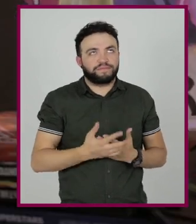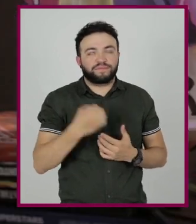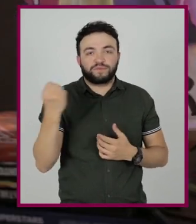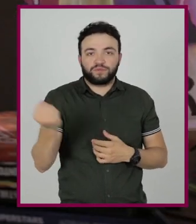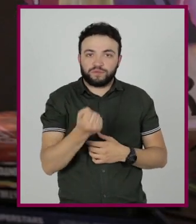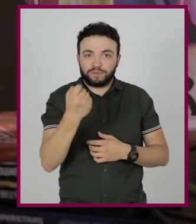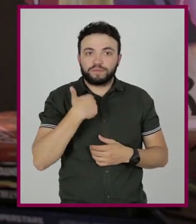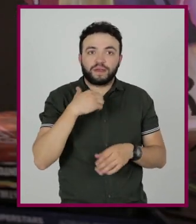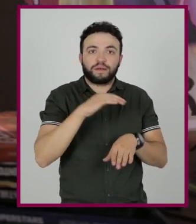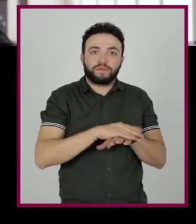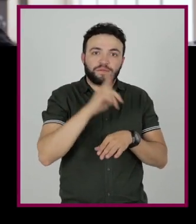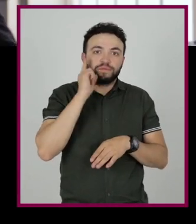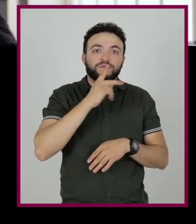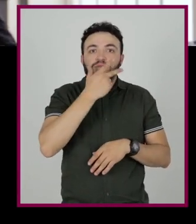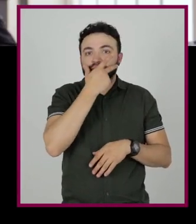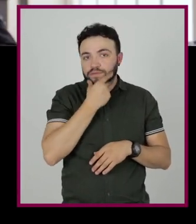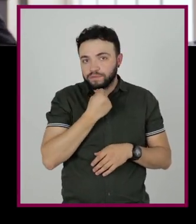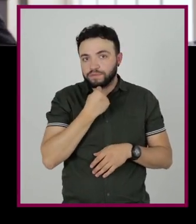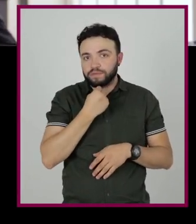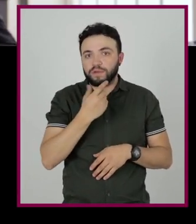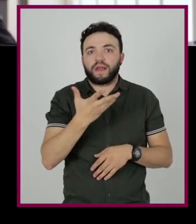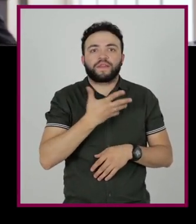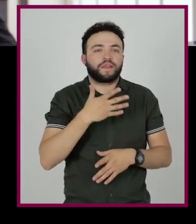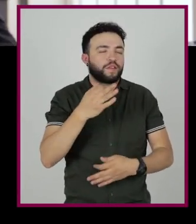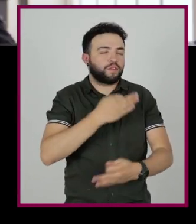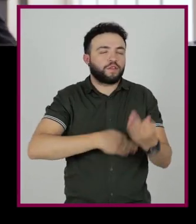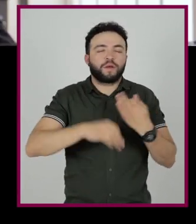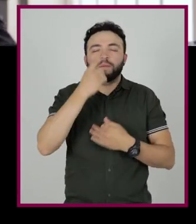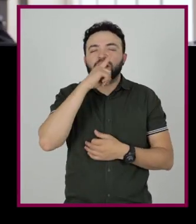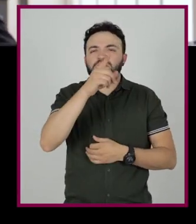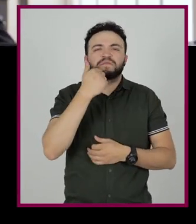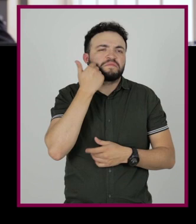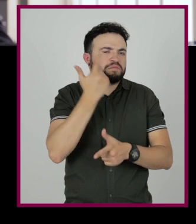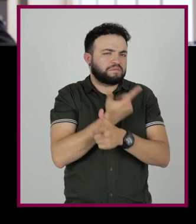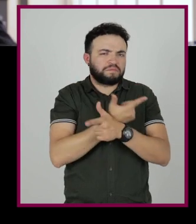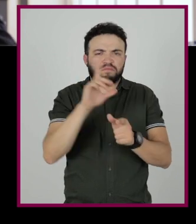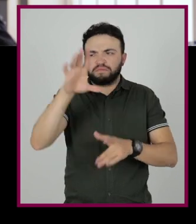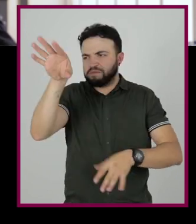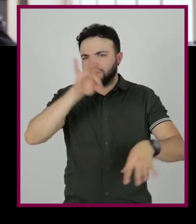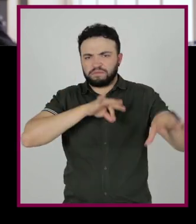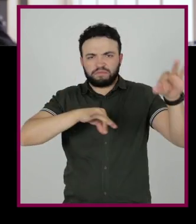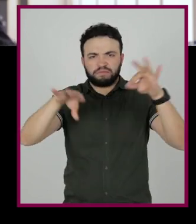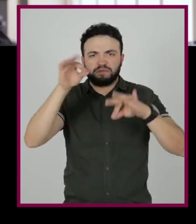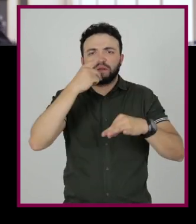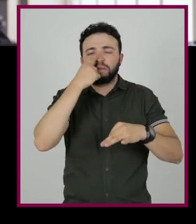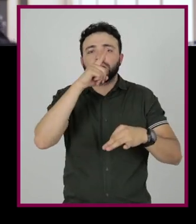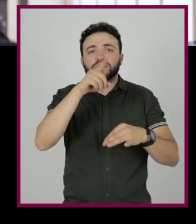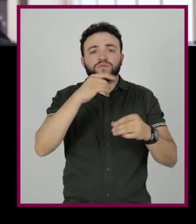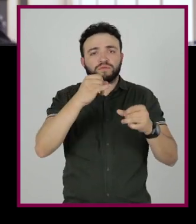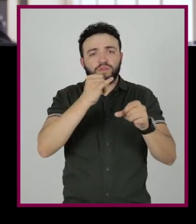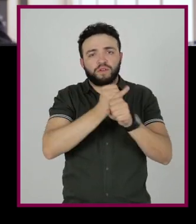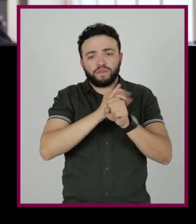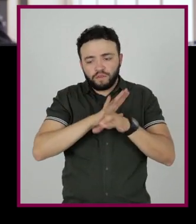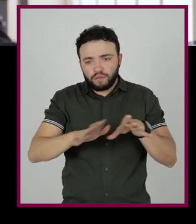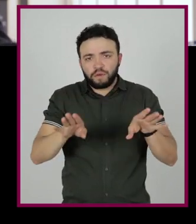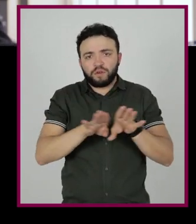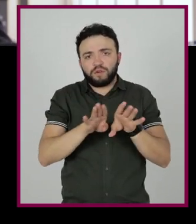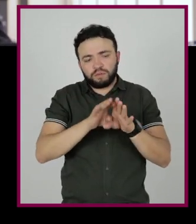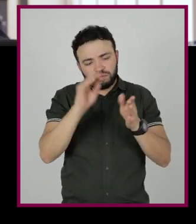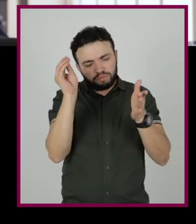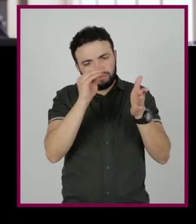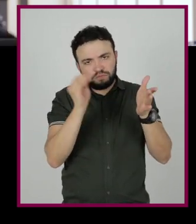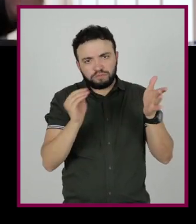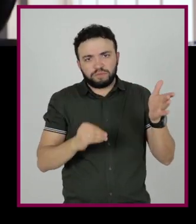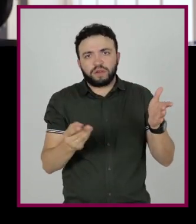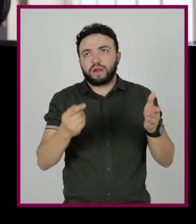Por suerte, nuestros amigos y amigas en casa tienen todo para elegir qué tipo de estructura van a utilizar para vaciar su información, si